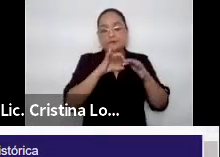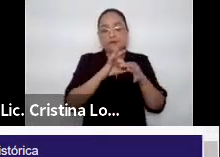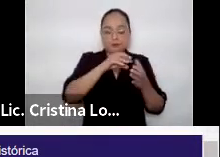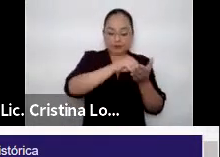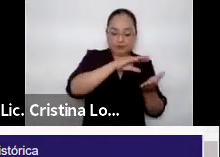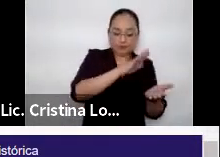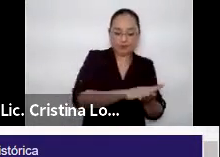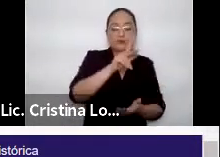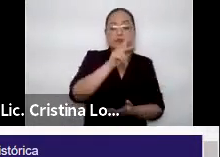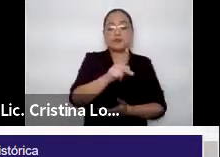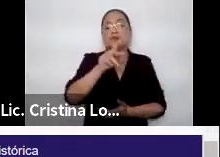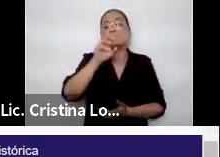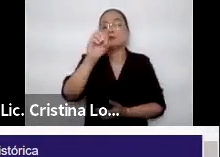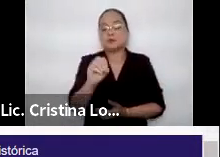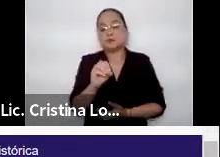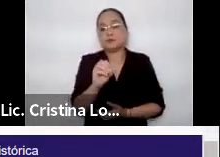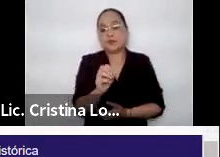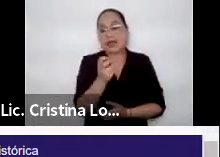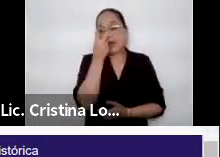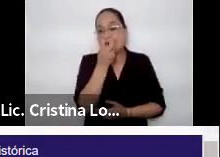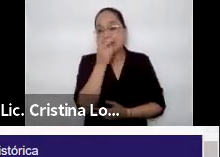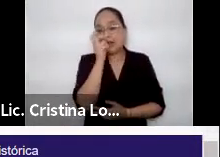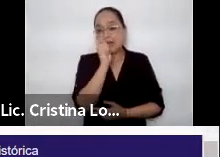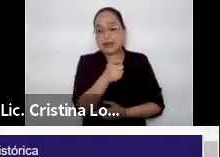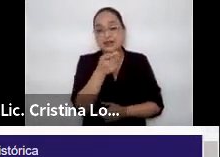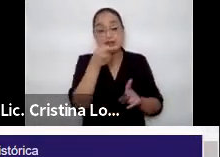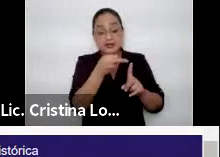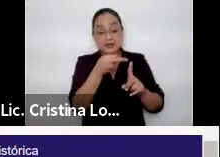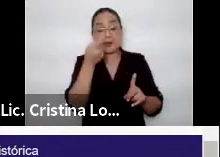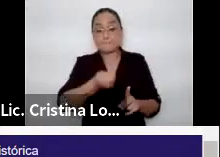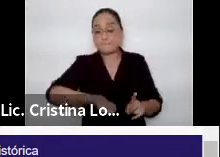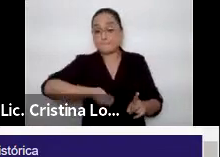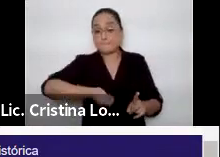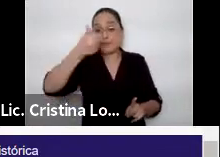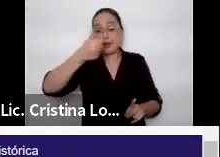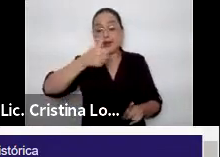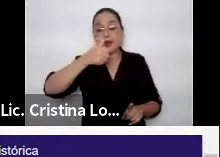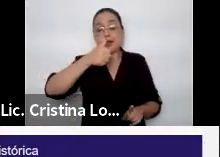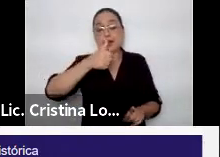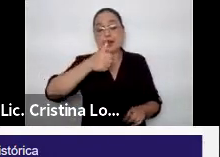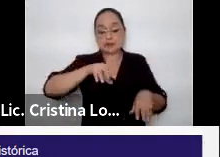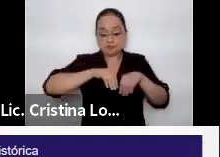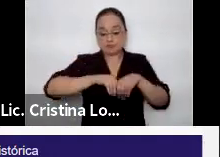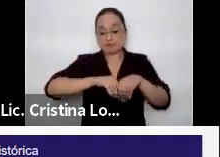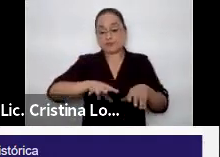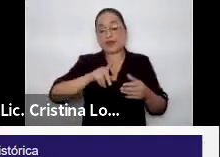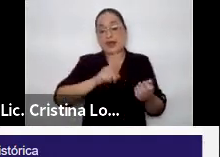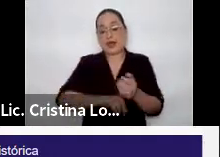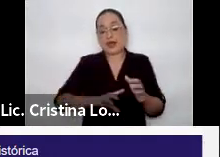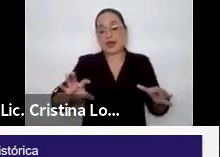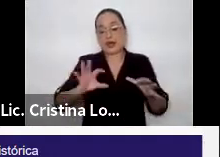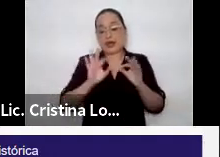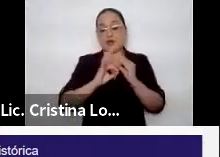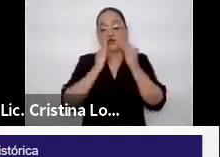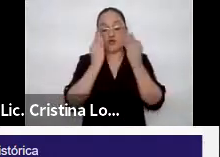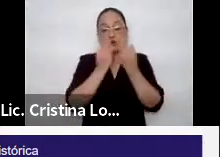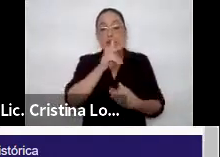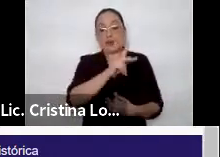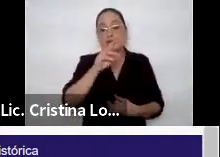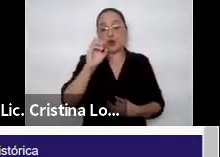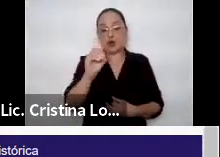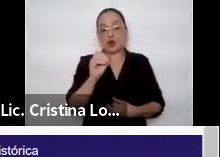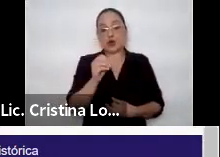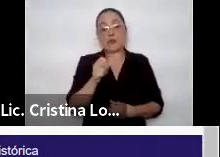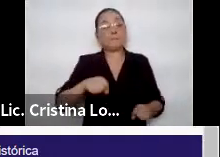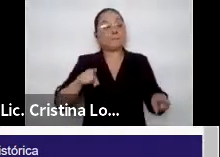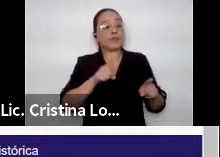precedente obligatorio, que dicho sea de paso, fue la primer tesis publicada con este sistema, emitida por